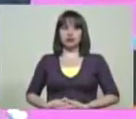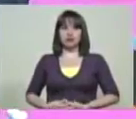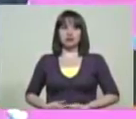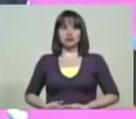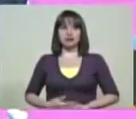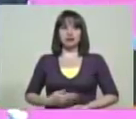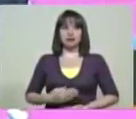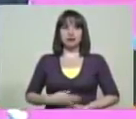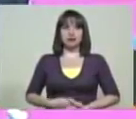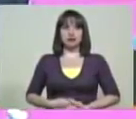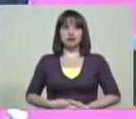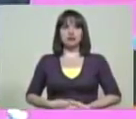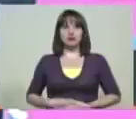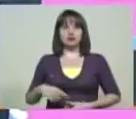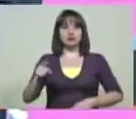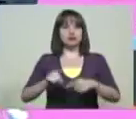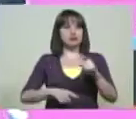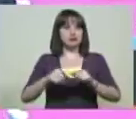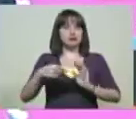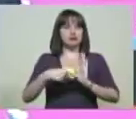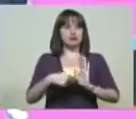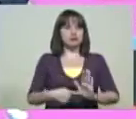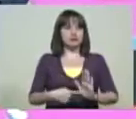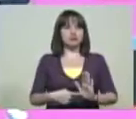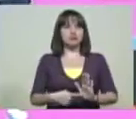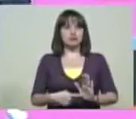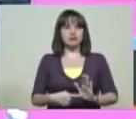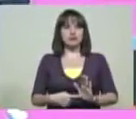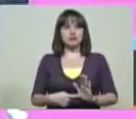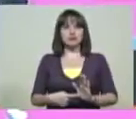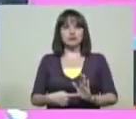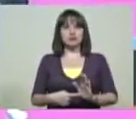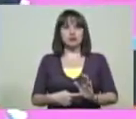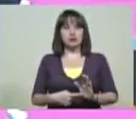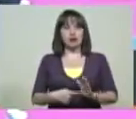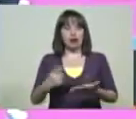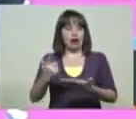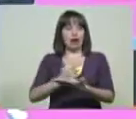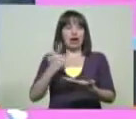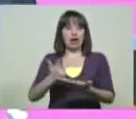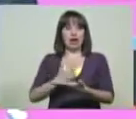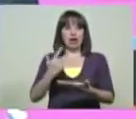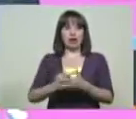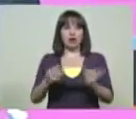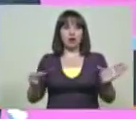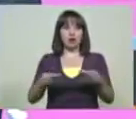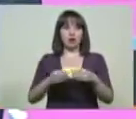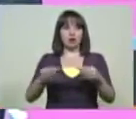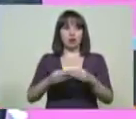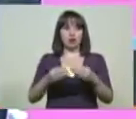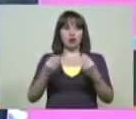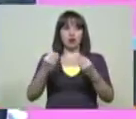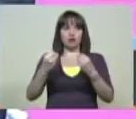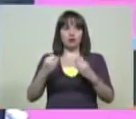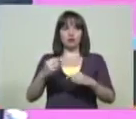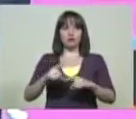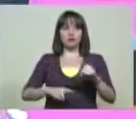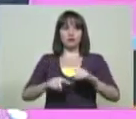con mi carne del partido el libro rojo el carné del partido un foro canino